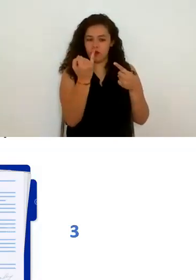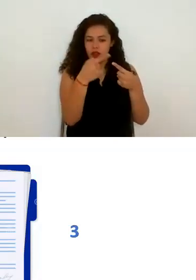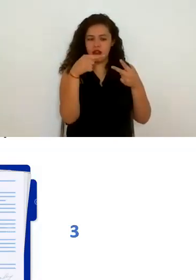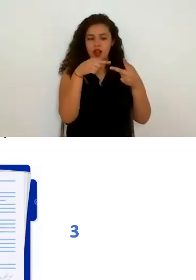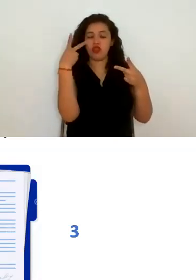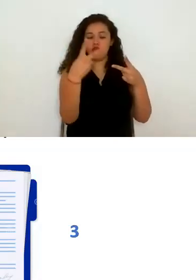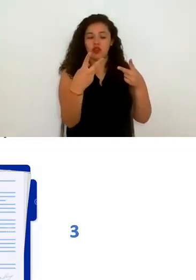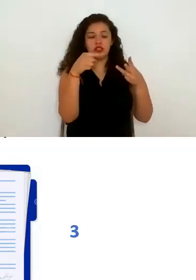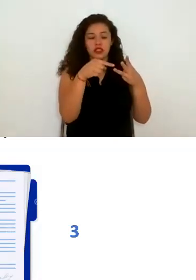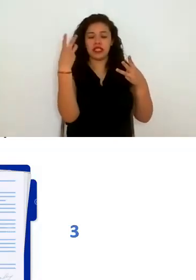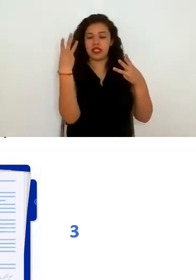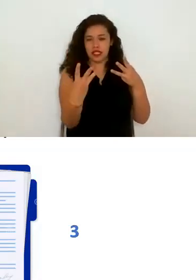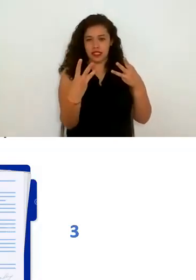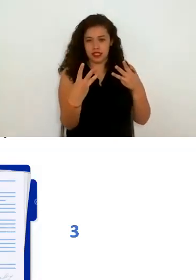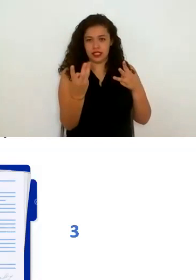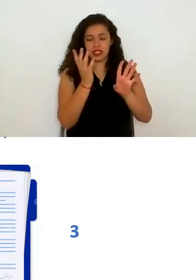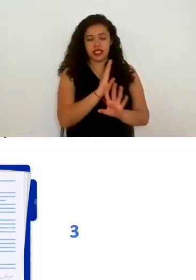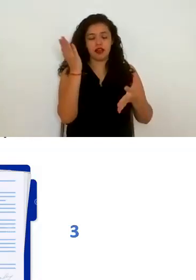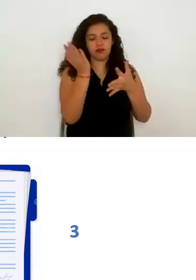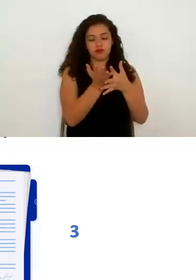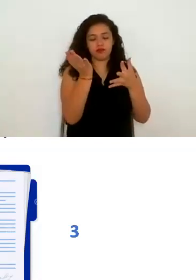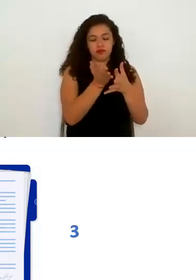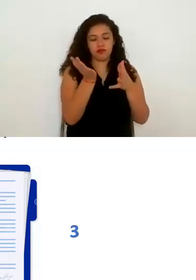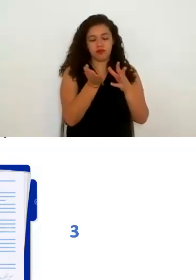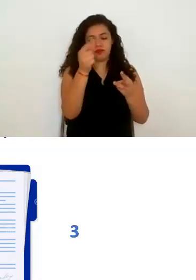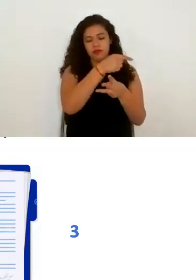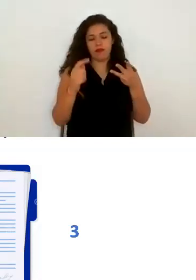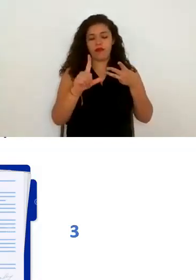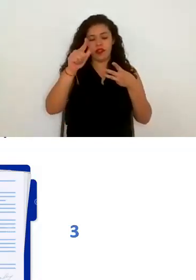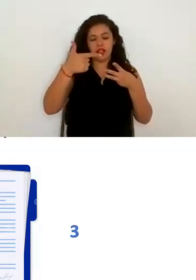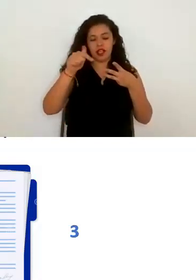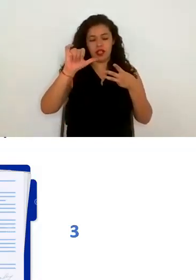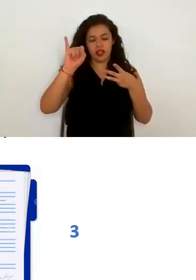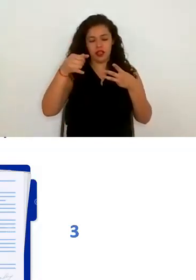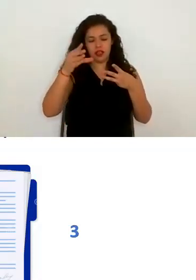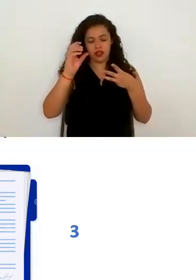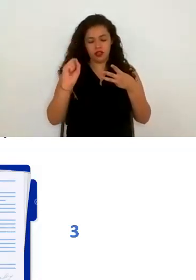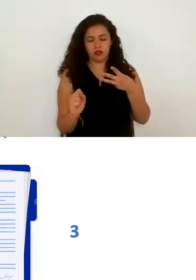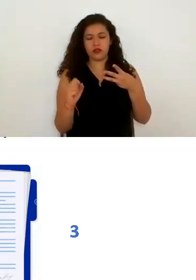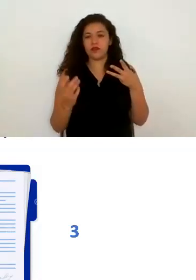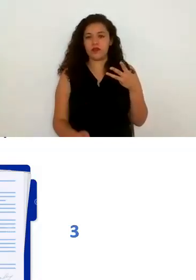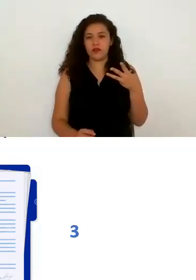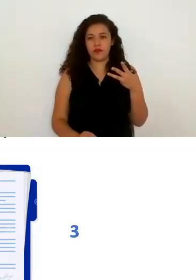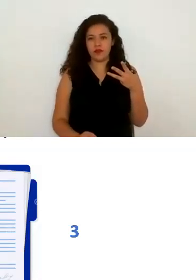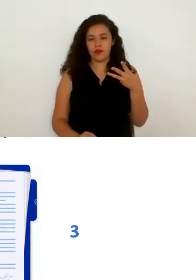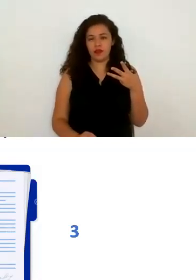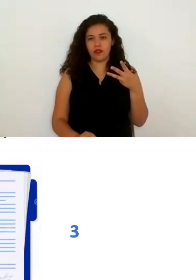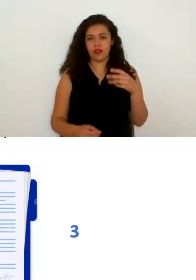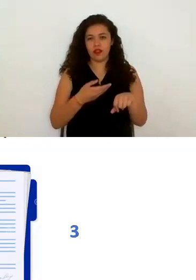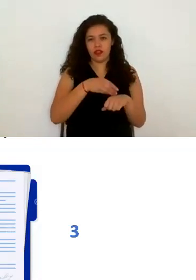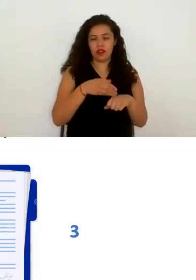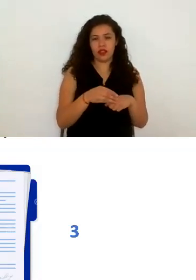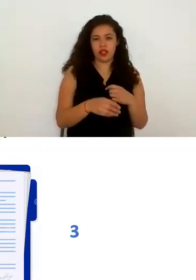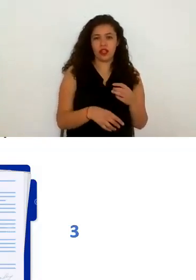manipulación y conservación lo dividimos en 3 legajos. Hay que señalar, como yo les pongo aquí este numerito, 1 de 3, 2 de 3, 3 de